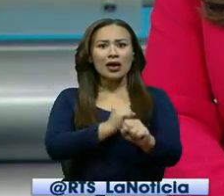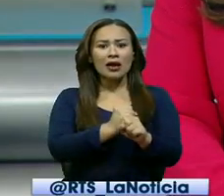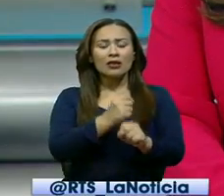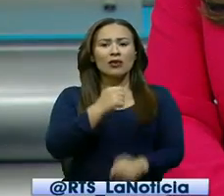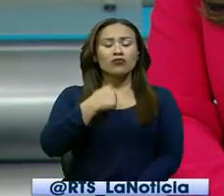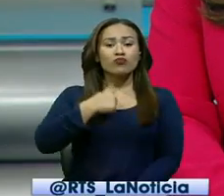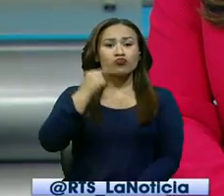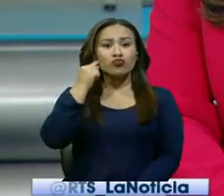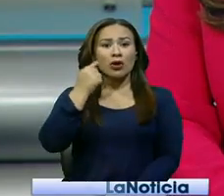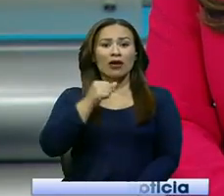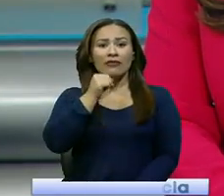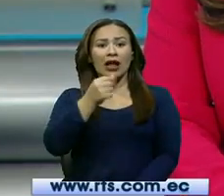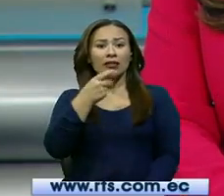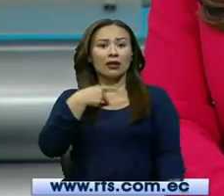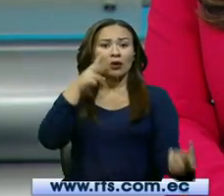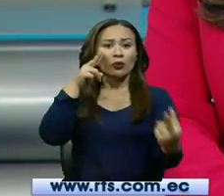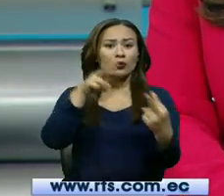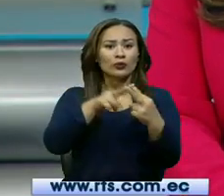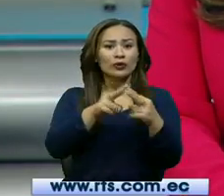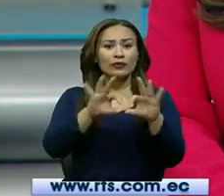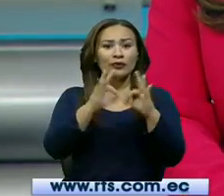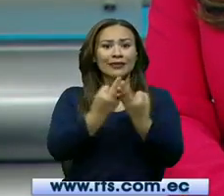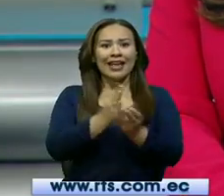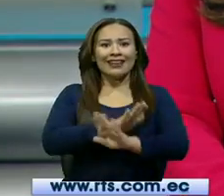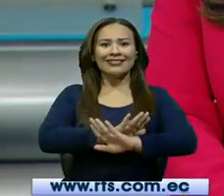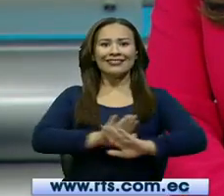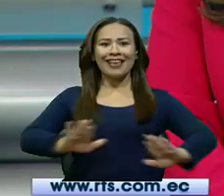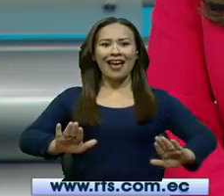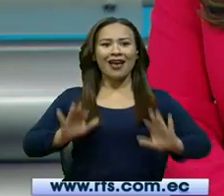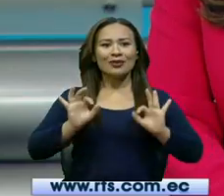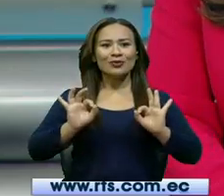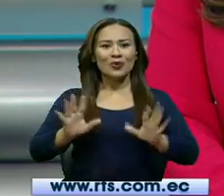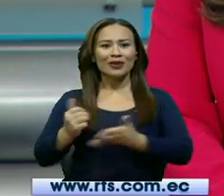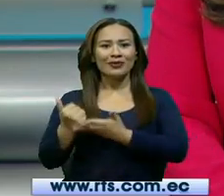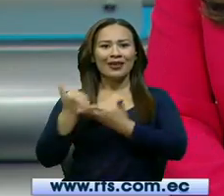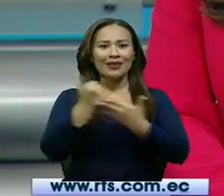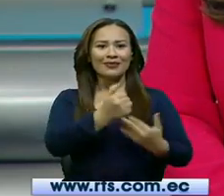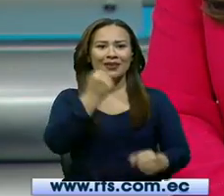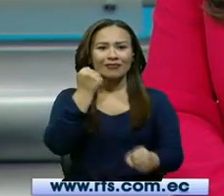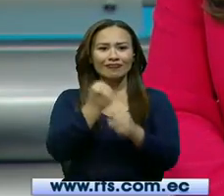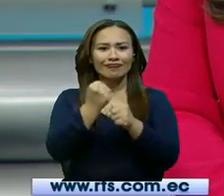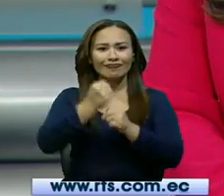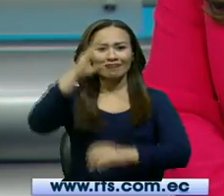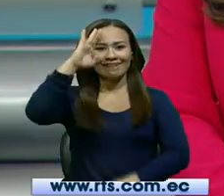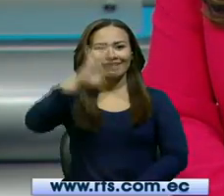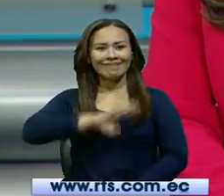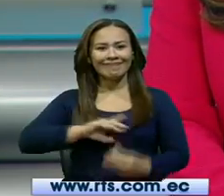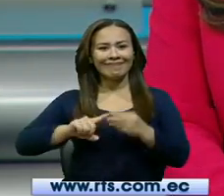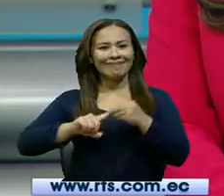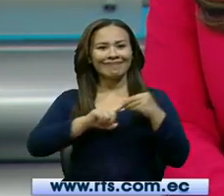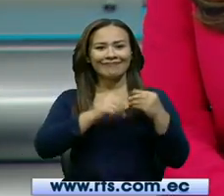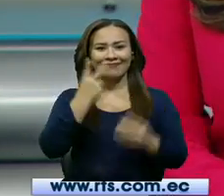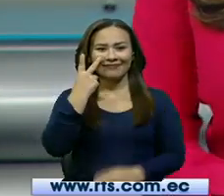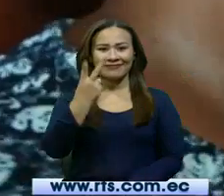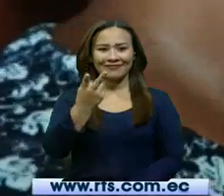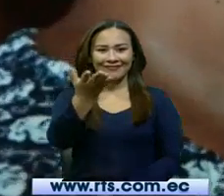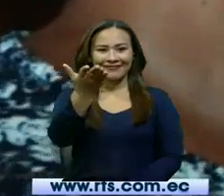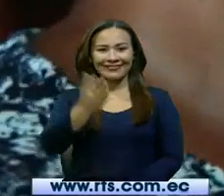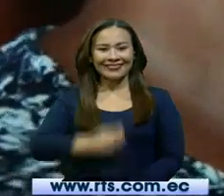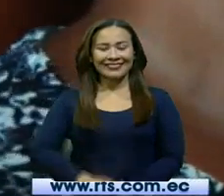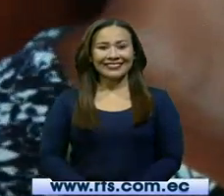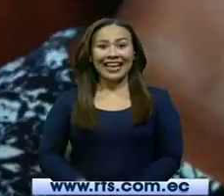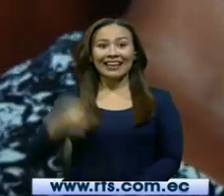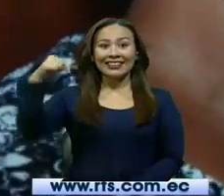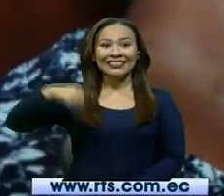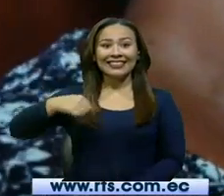su familia en Santo Domingo de los Áchilas. Esto se hizo posible gracias al trabajo de la DINASED. Veamos. Sí, aquí